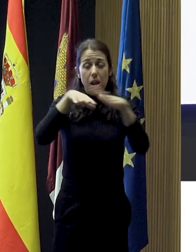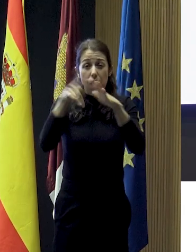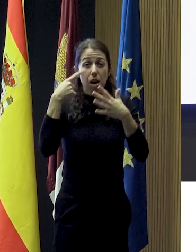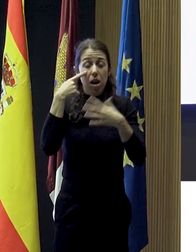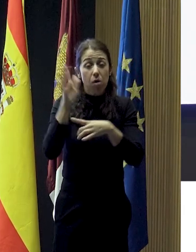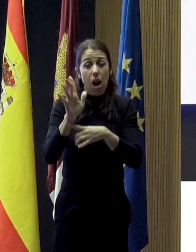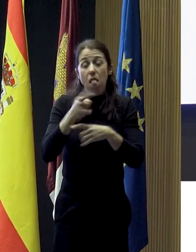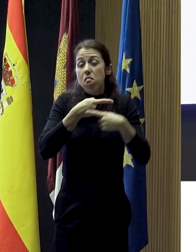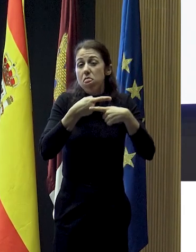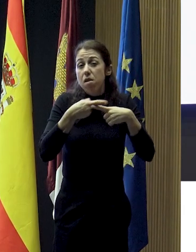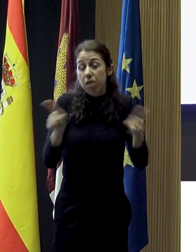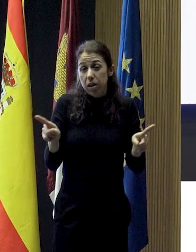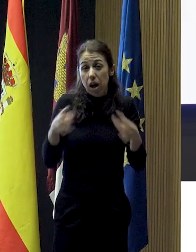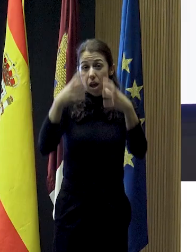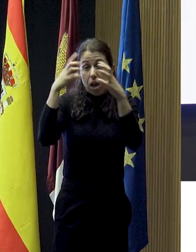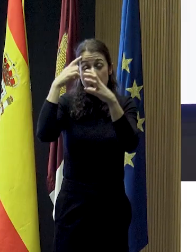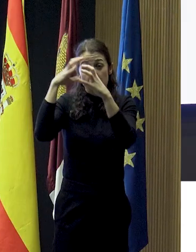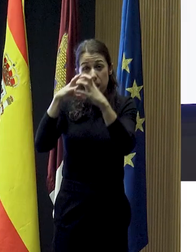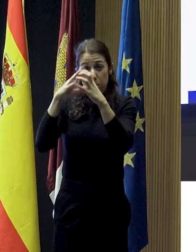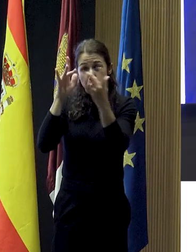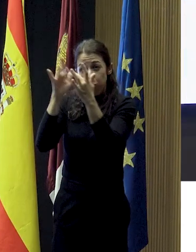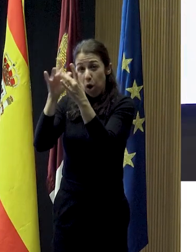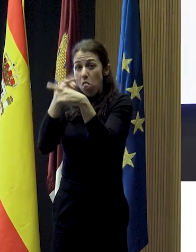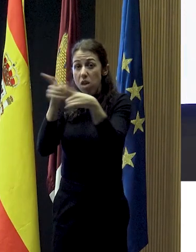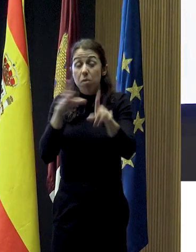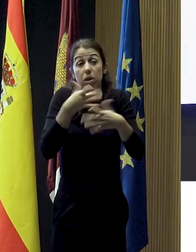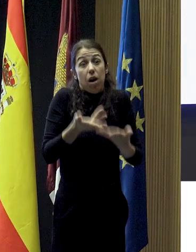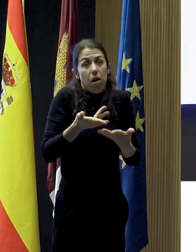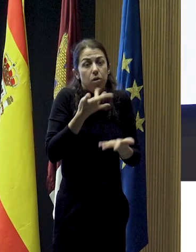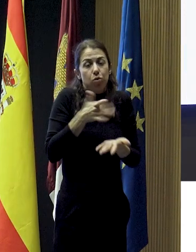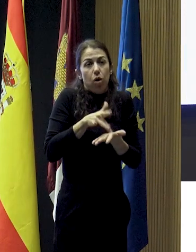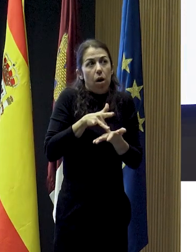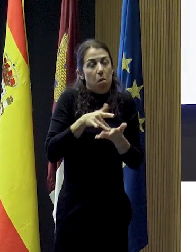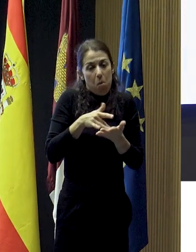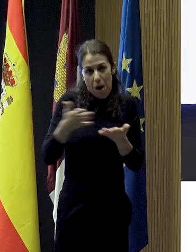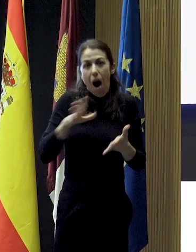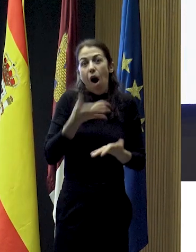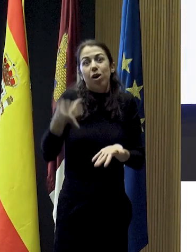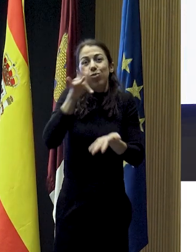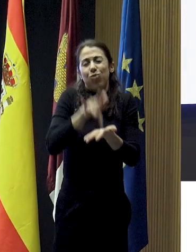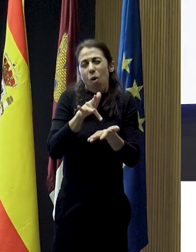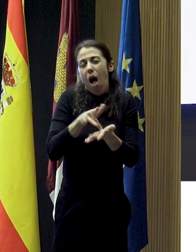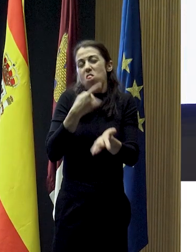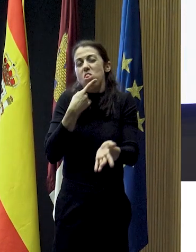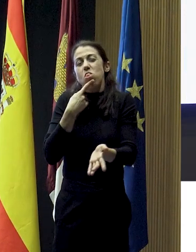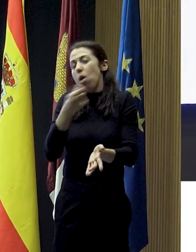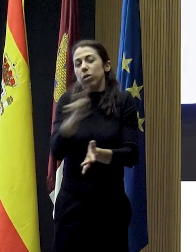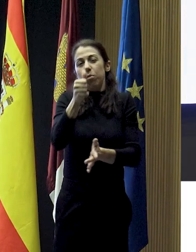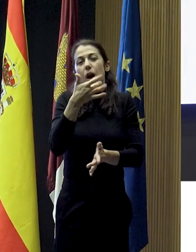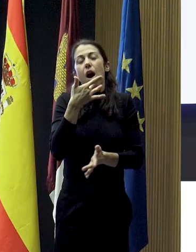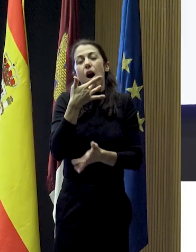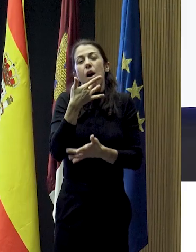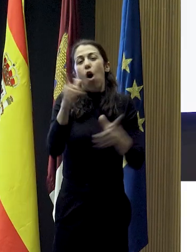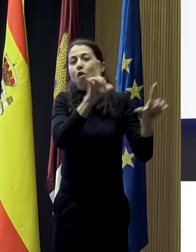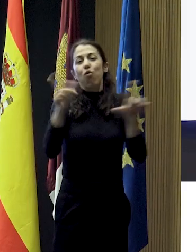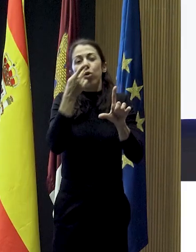y regiones distintas del encéfalo. Claro, pues ya nos venimos arriba y decimos, venga, ahora se lo vamos a poner más difícil. Ahora le